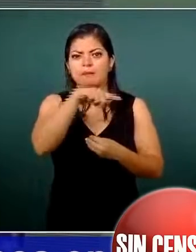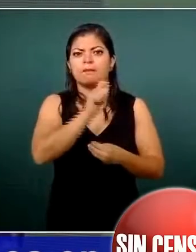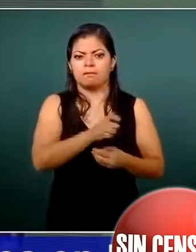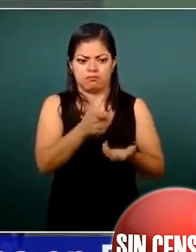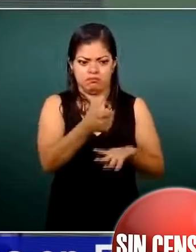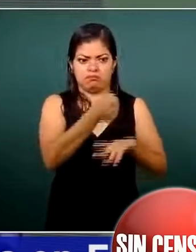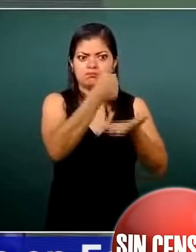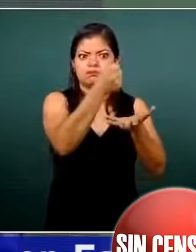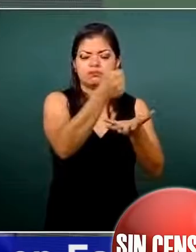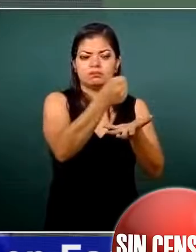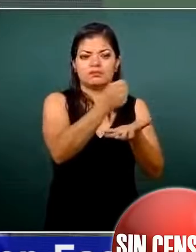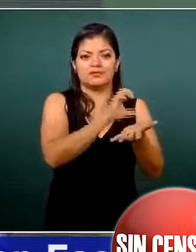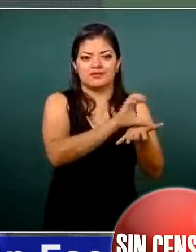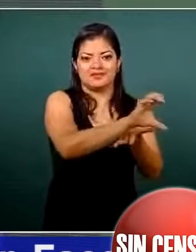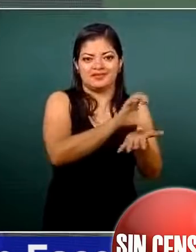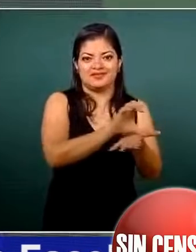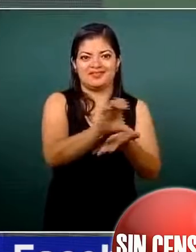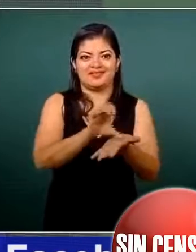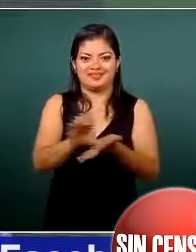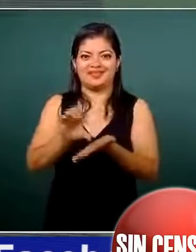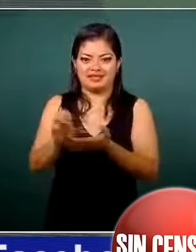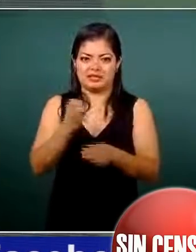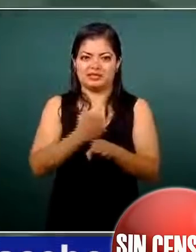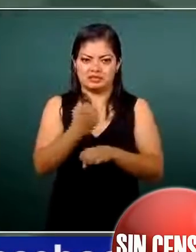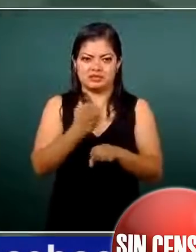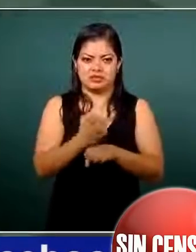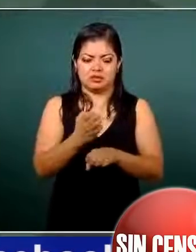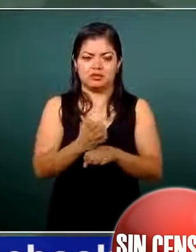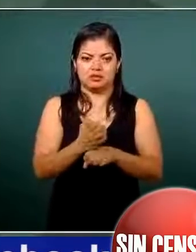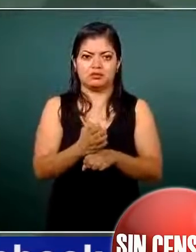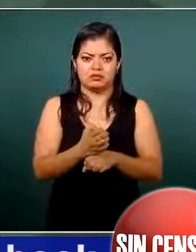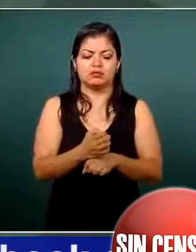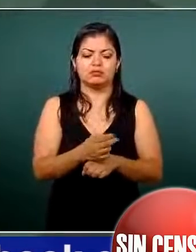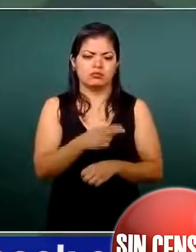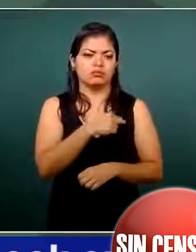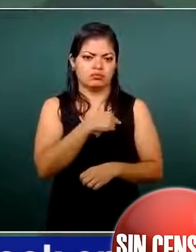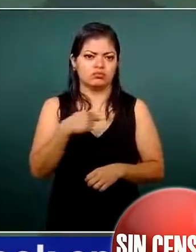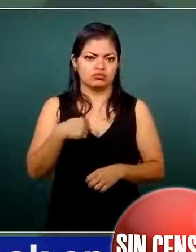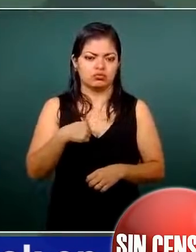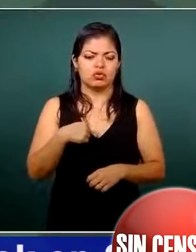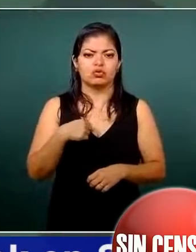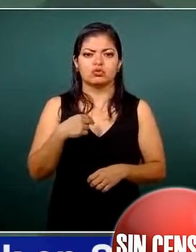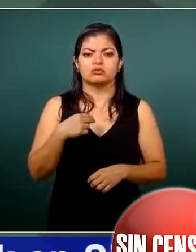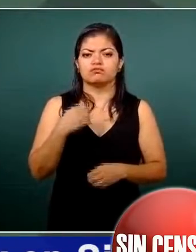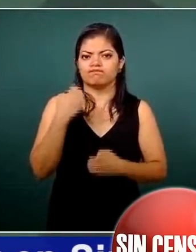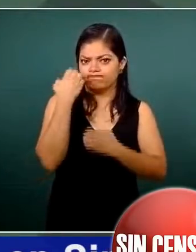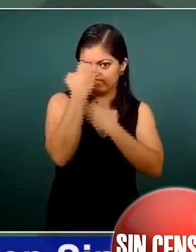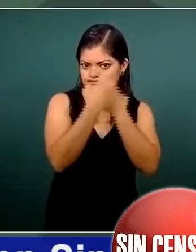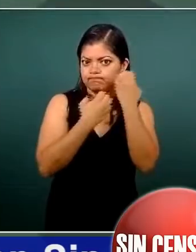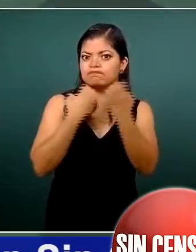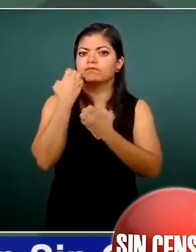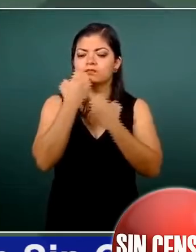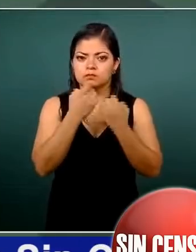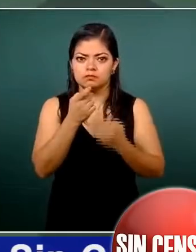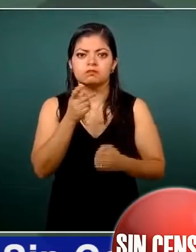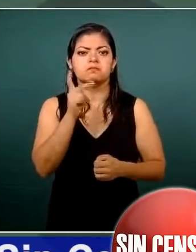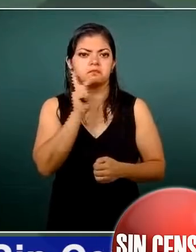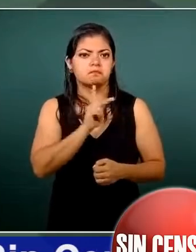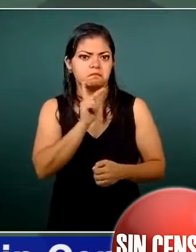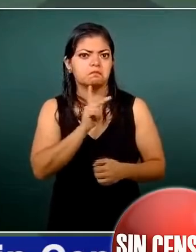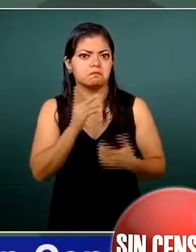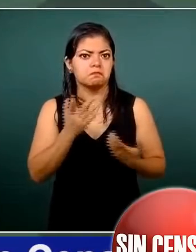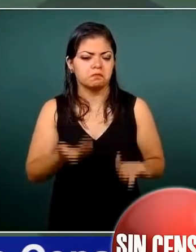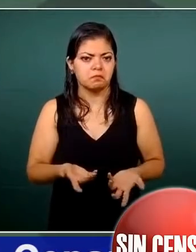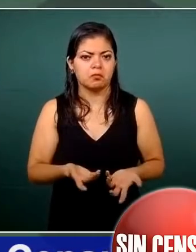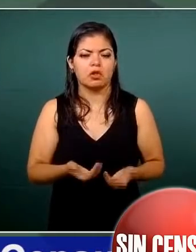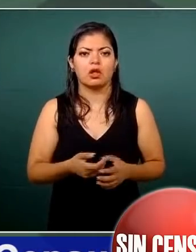con una nueva fórmula. Eso lo vamos a analizar y es, repito,